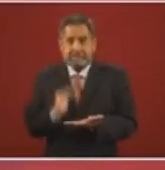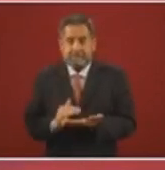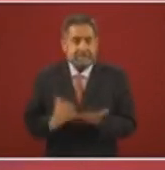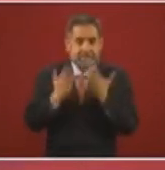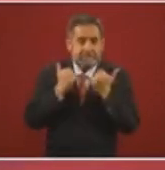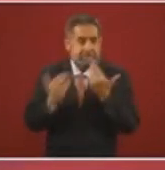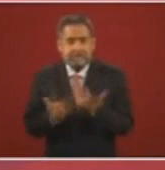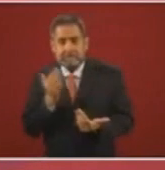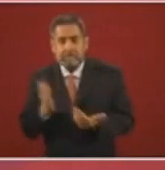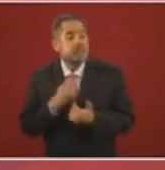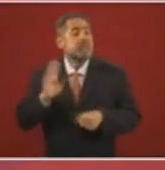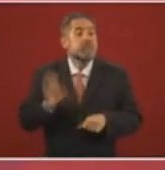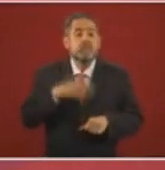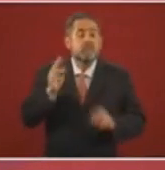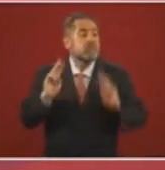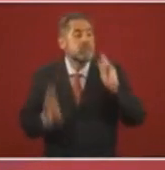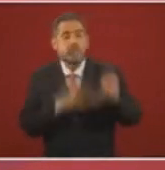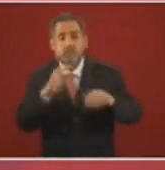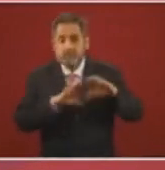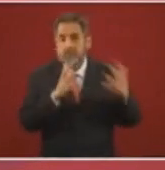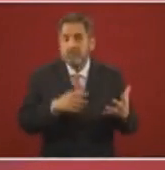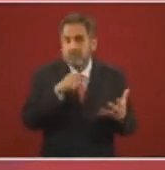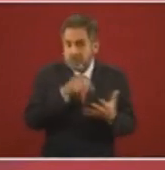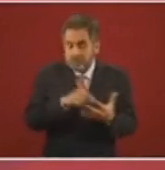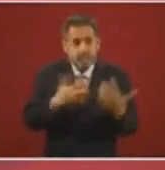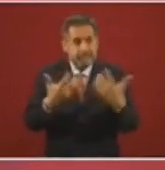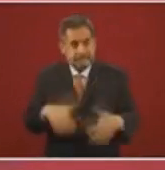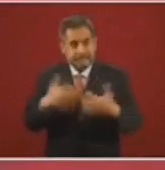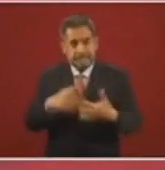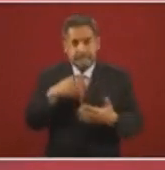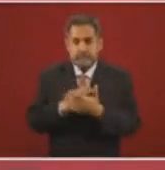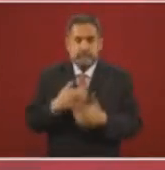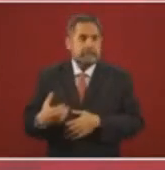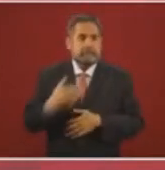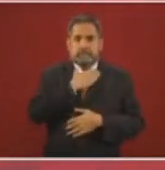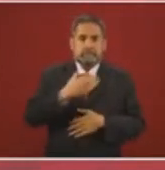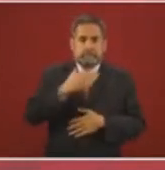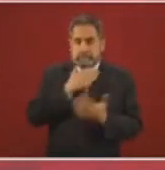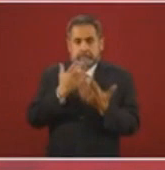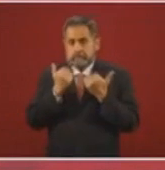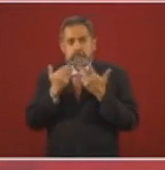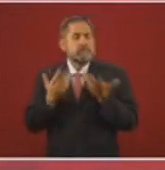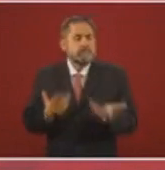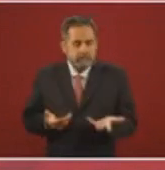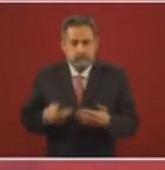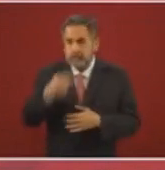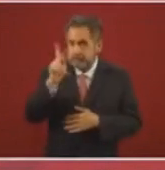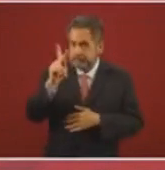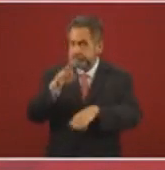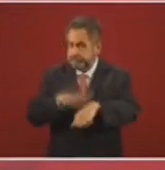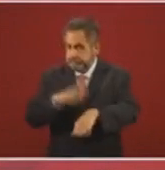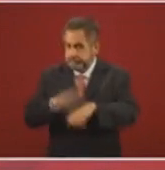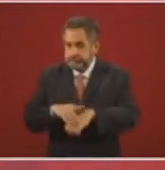mundiales de los principios activos están saturadas sin embargo y aquí viene